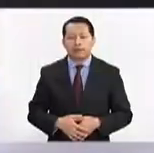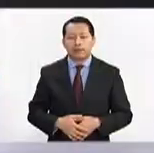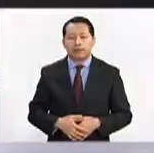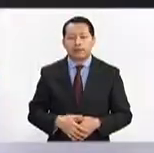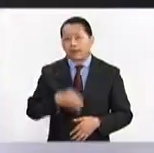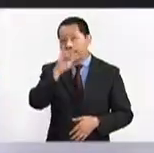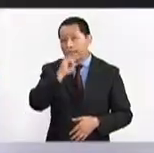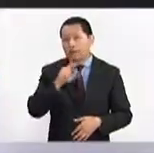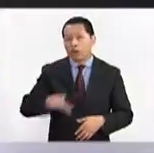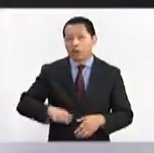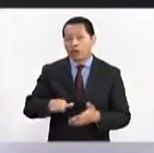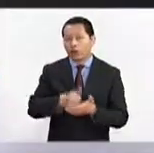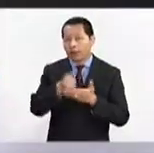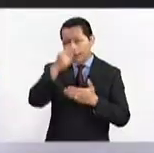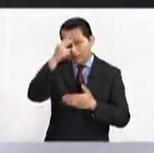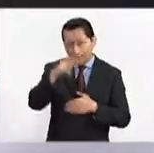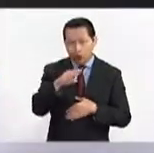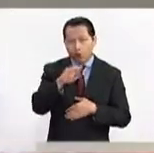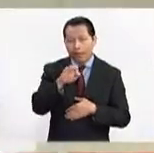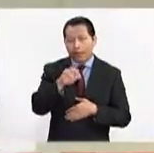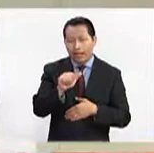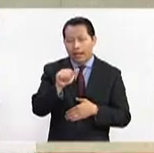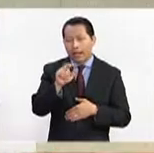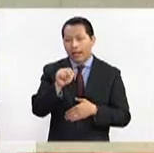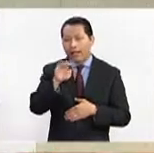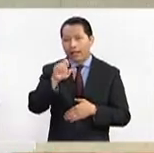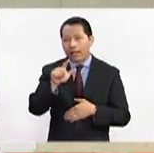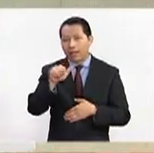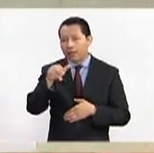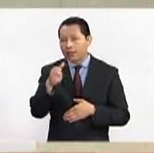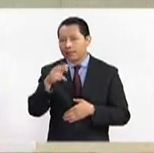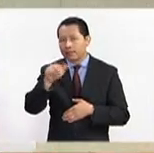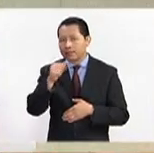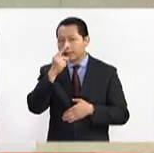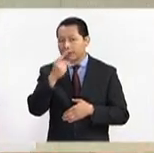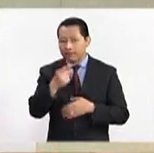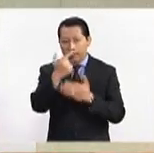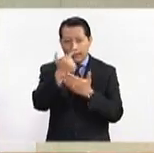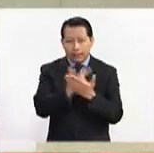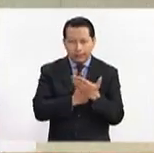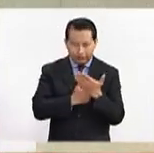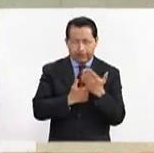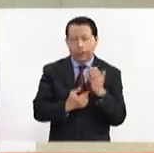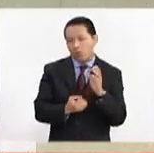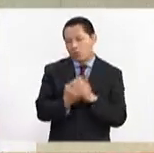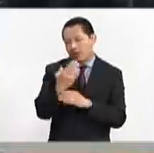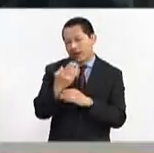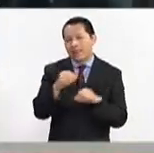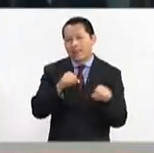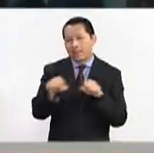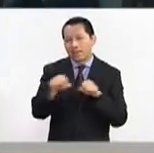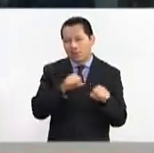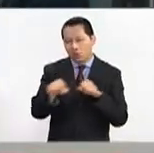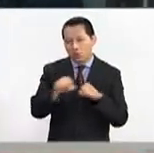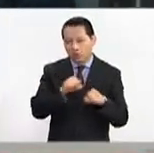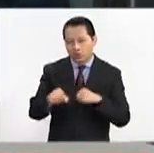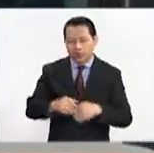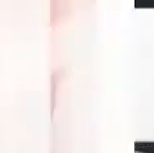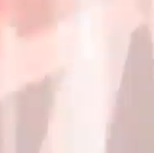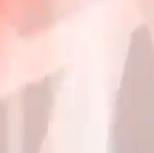El jefe de gobierno de la Ciudad de México, Miguel Ángel Mancera, actualizó las cifras de personas fallecidas tras el terremoto aquí en la Ciudad de México.